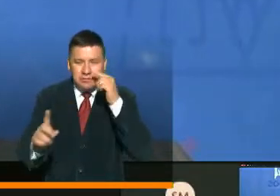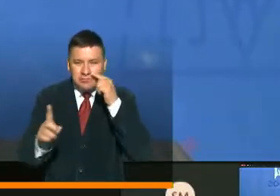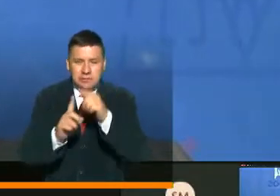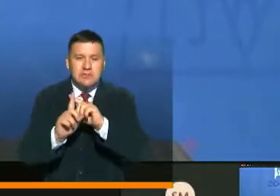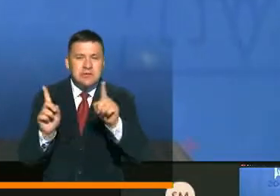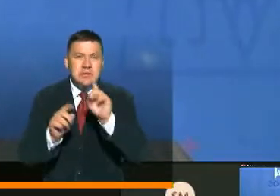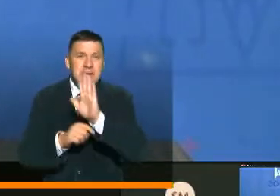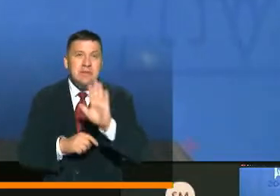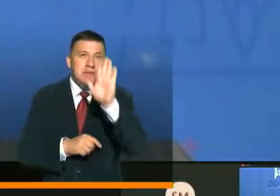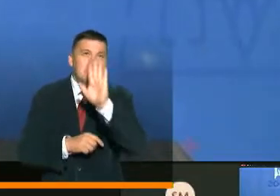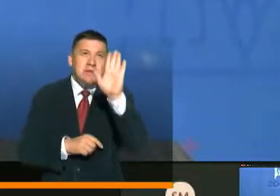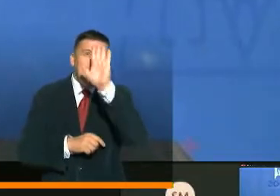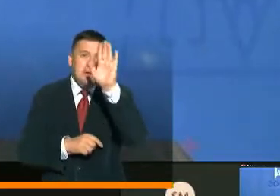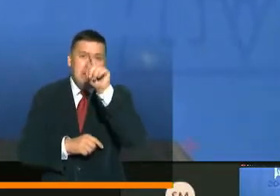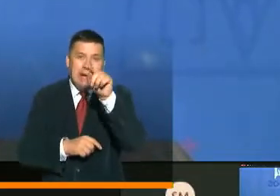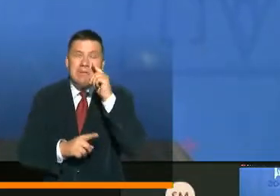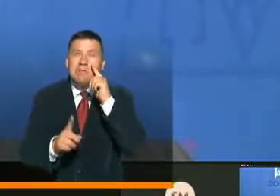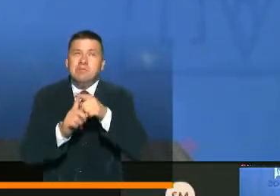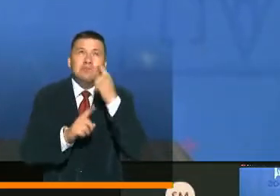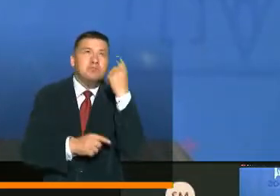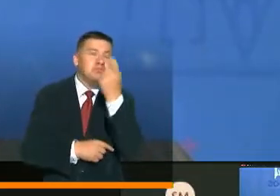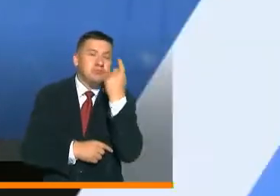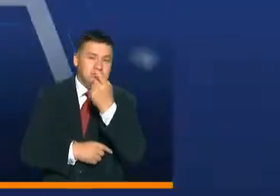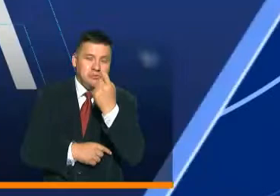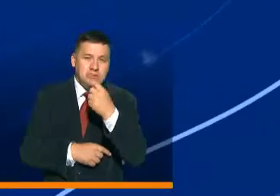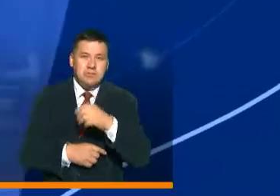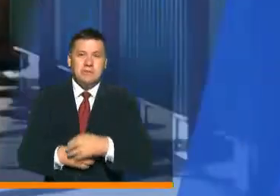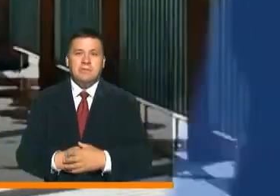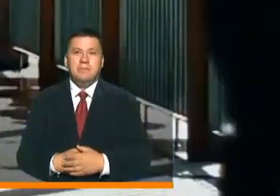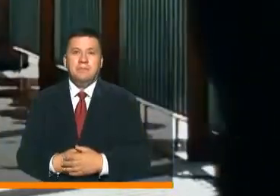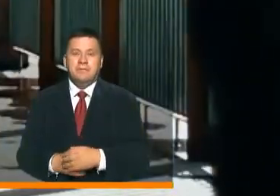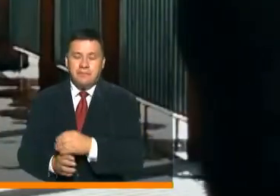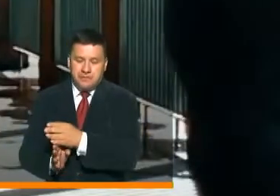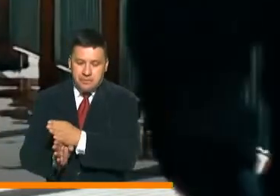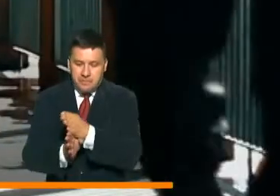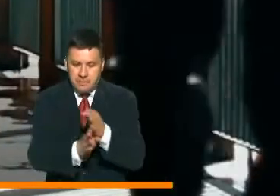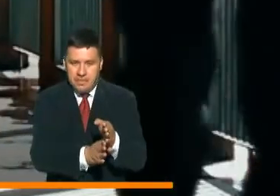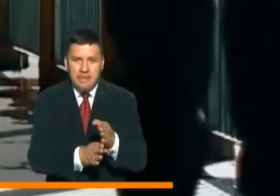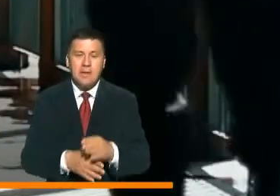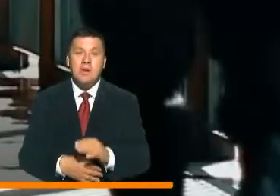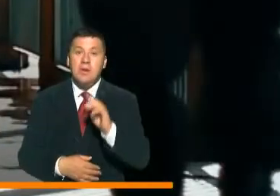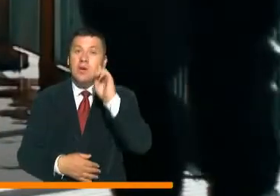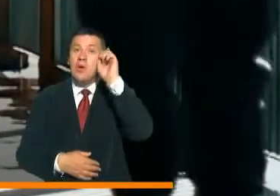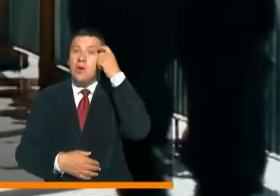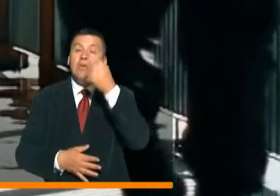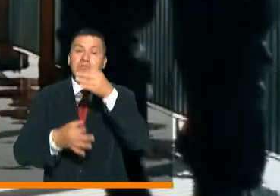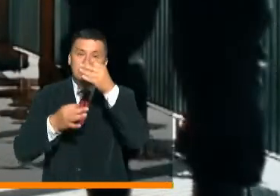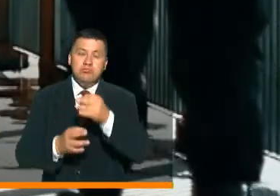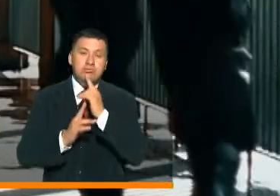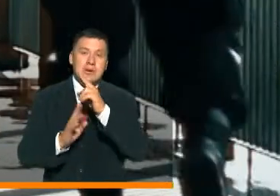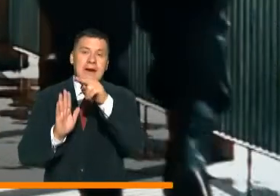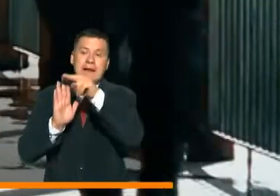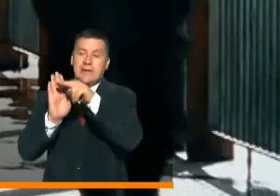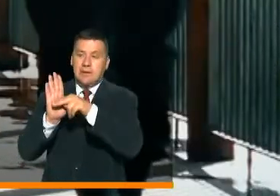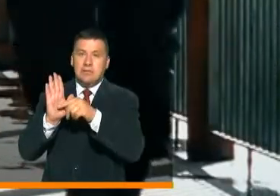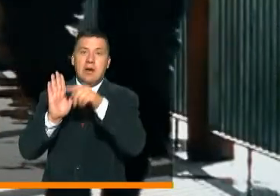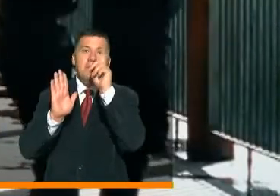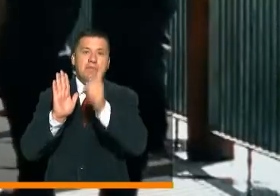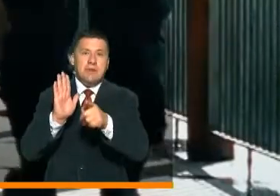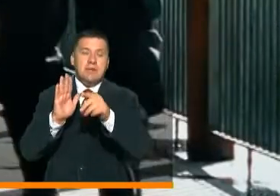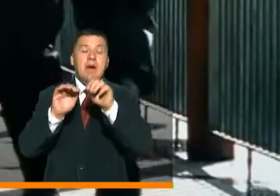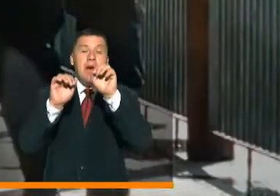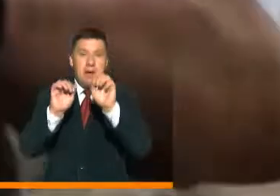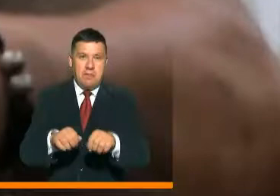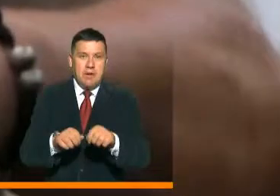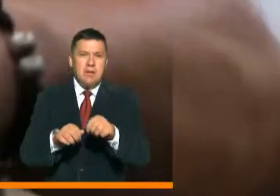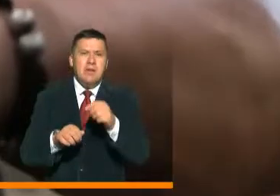los diferentes departamentos y distritos del país. Gobierno confirma resolución que habilita de nuevo